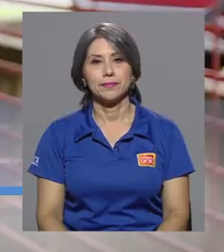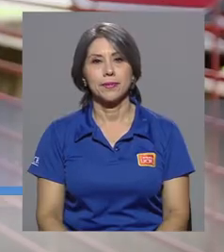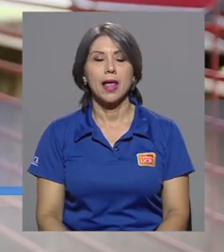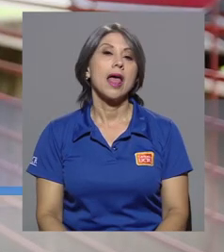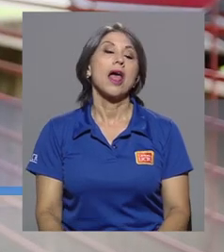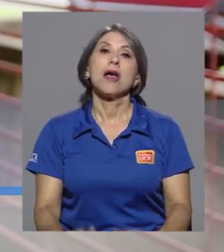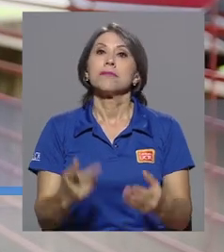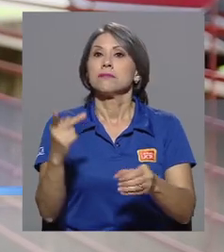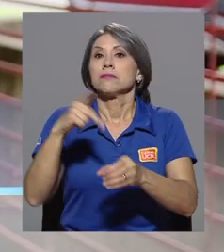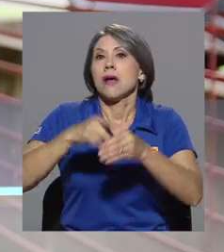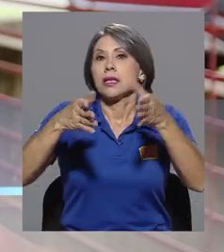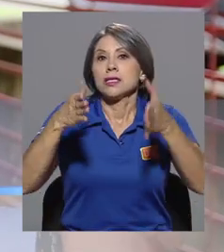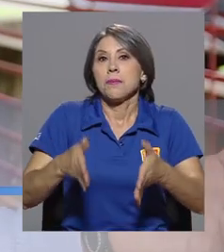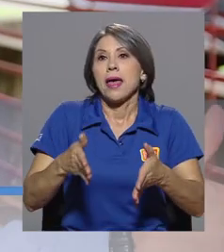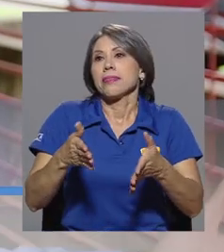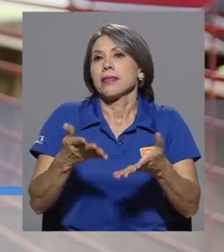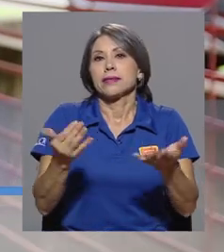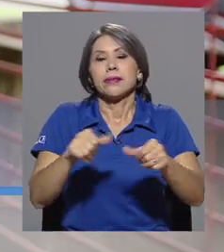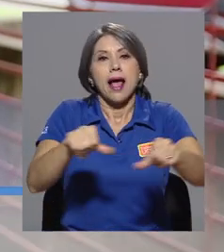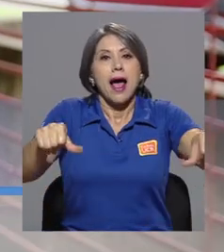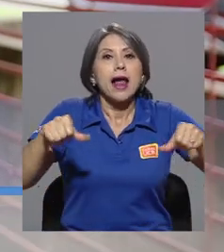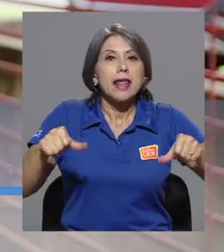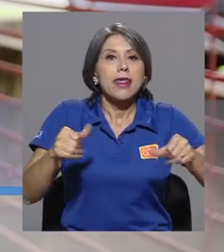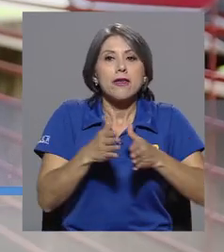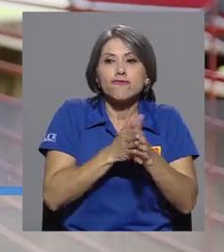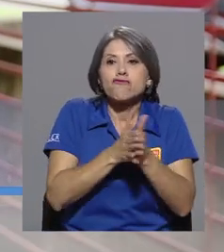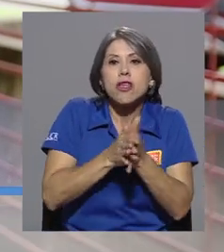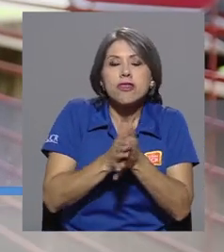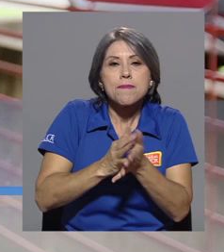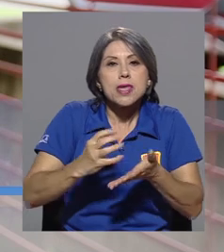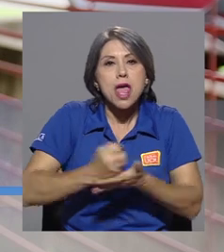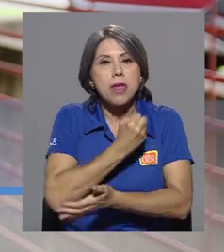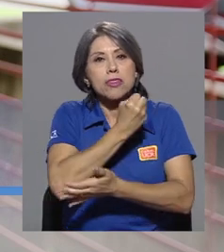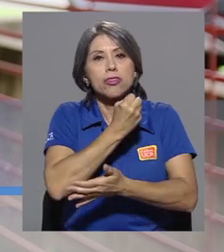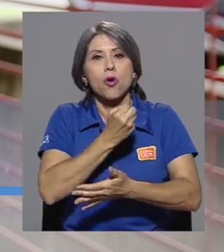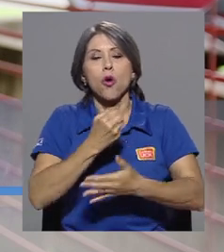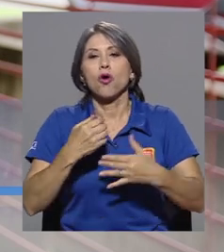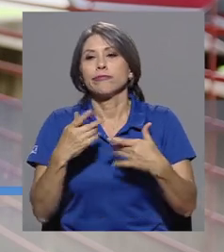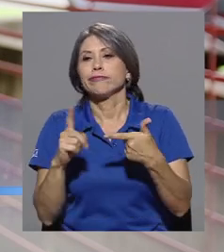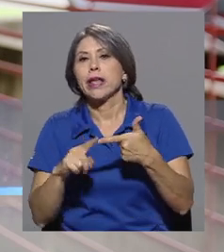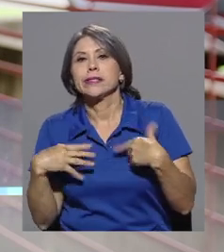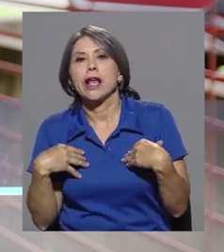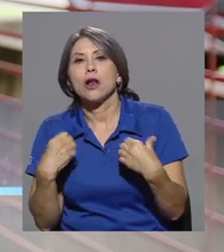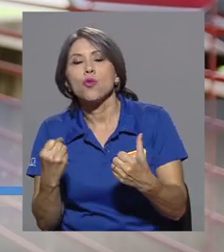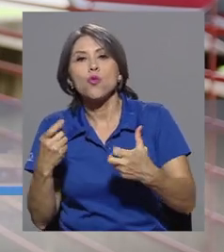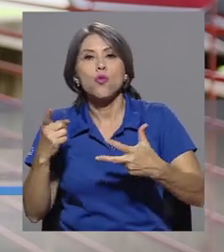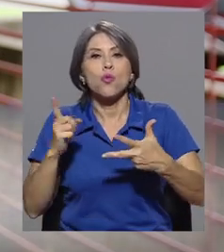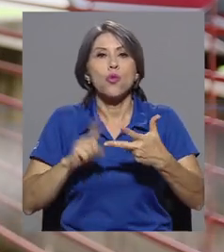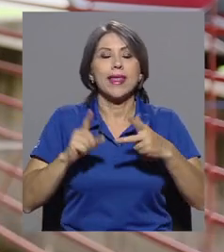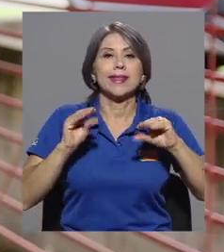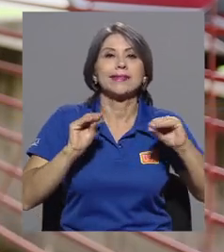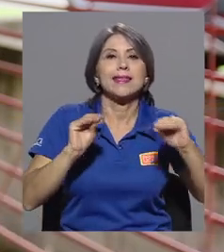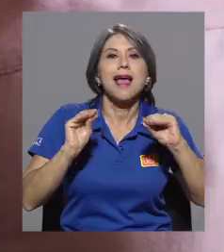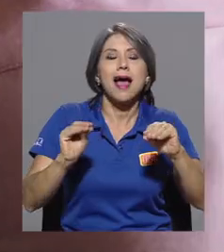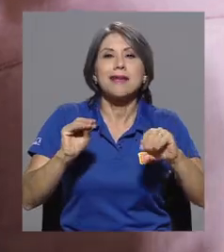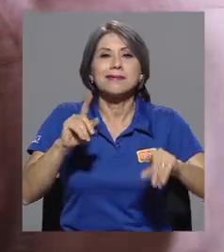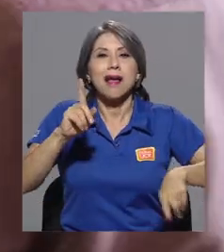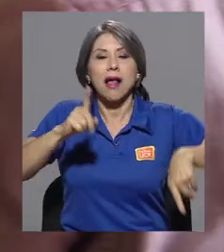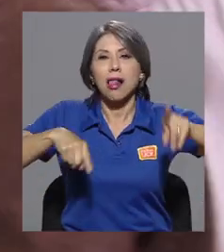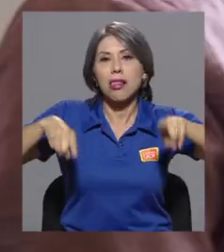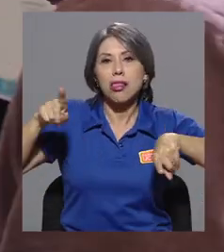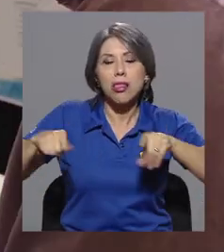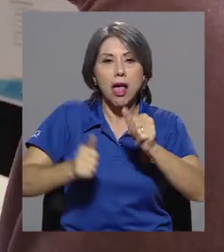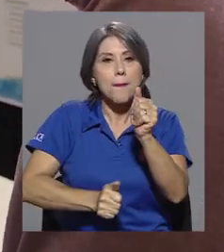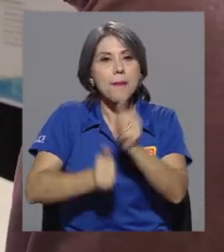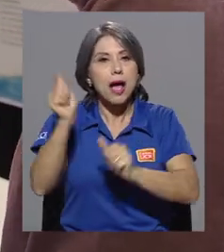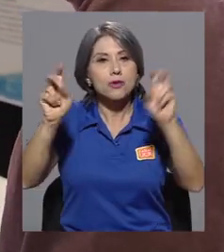Tenemos participantes que están dentro del área de rendimiento, dentro del área de salud, dentro del área de la enseñanza, entonces pues la